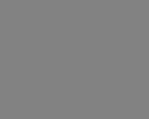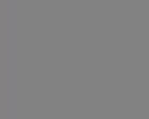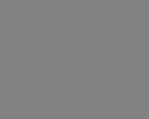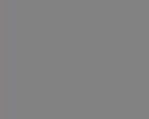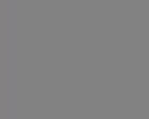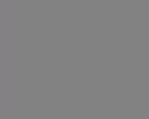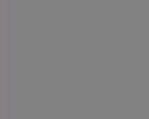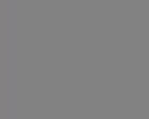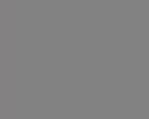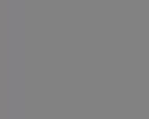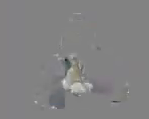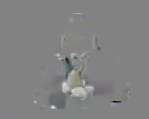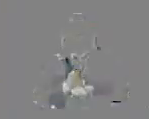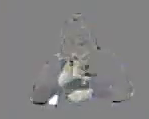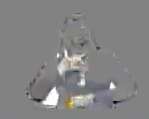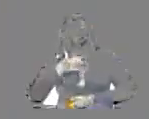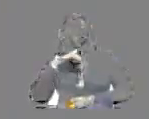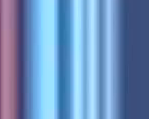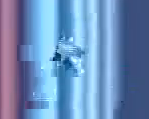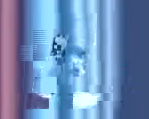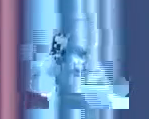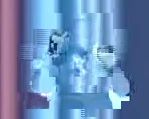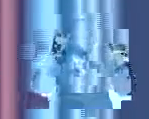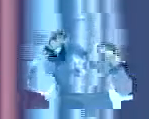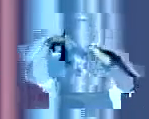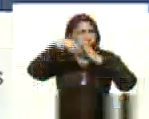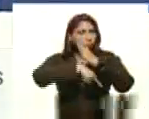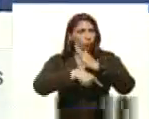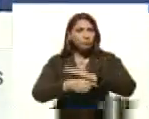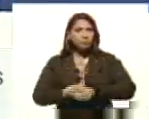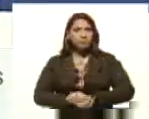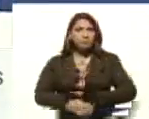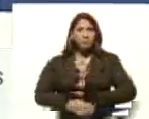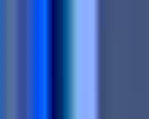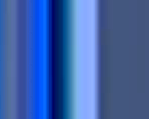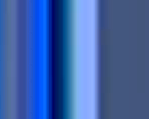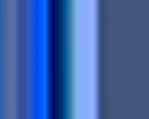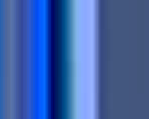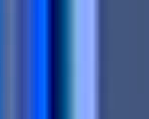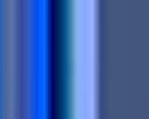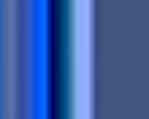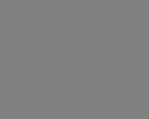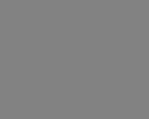el trabajo político, ideológico, el trabajo